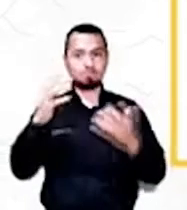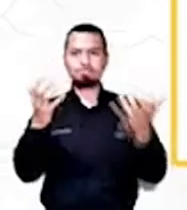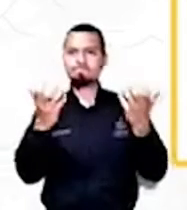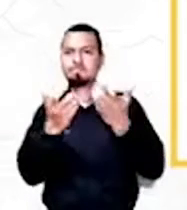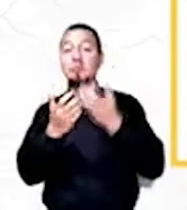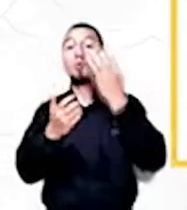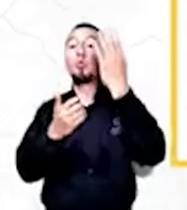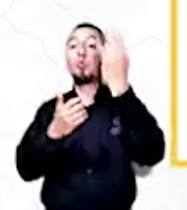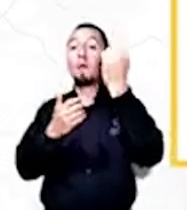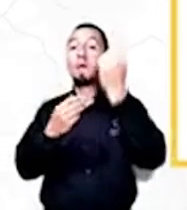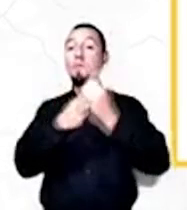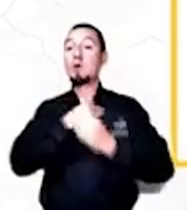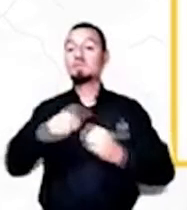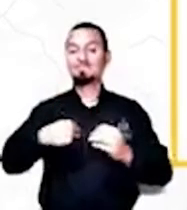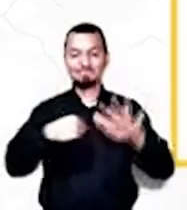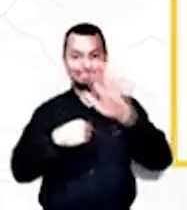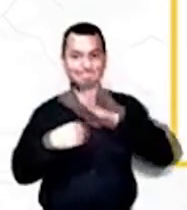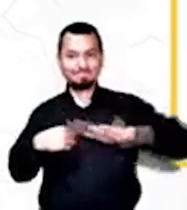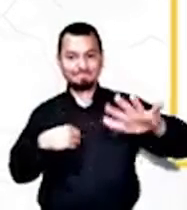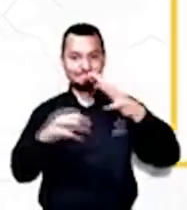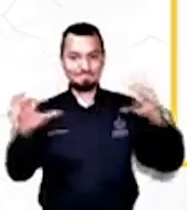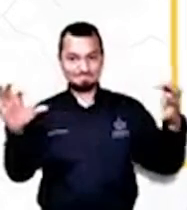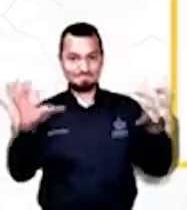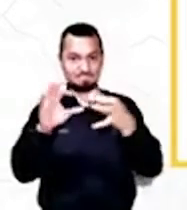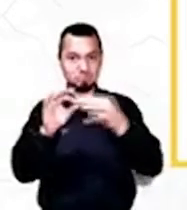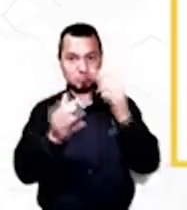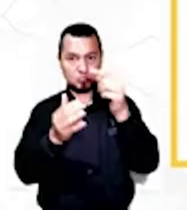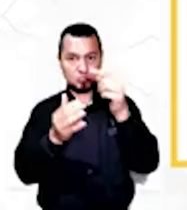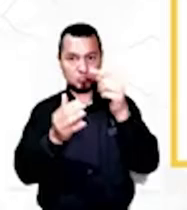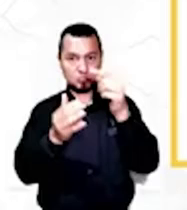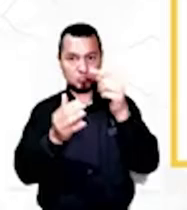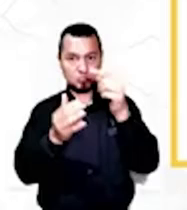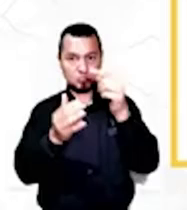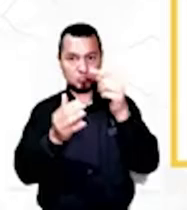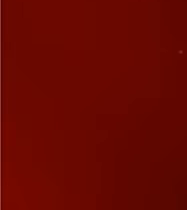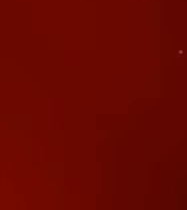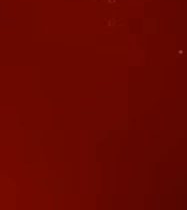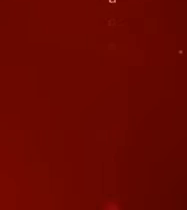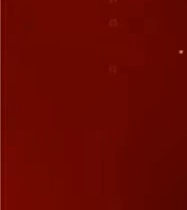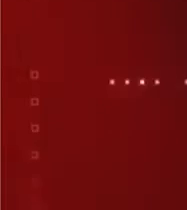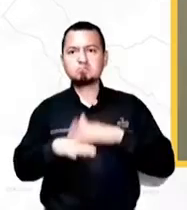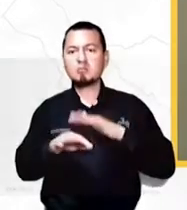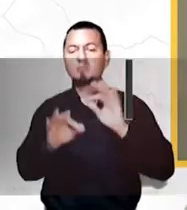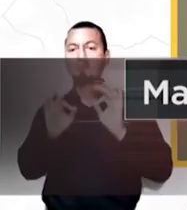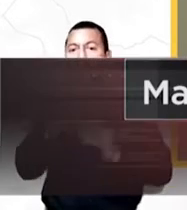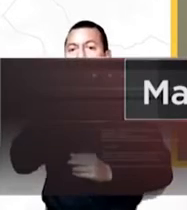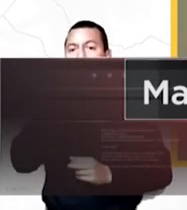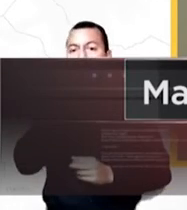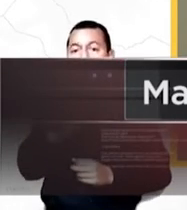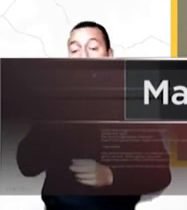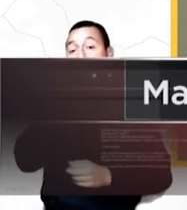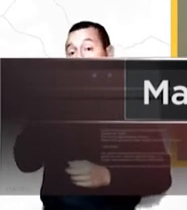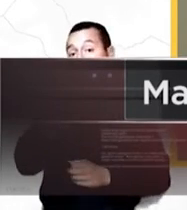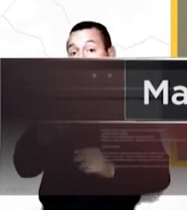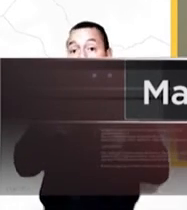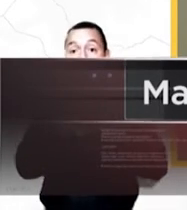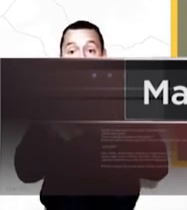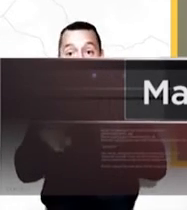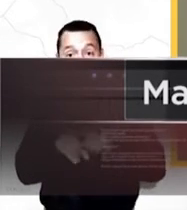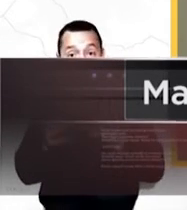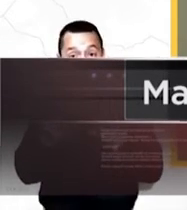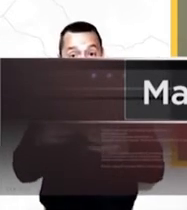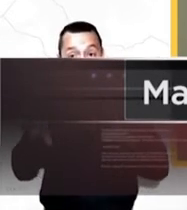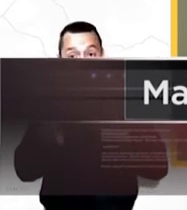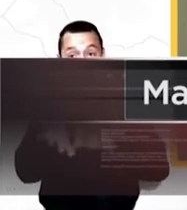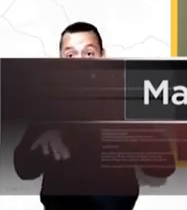meta del proyecto que impactaría a los 5.3 millones de habitantes del área metropolitana de Guadalajara es importante mencionar que el proyecto